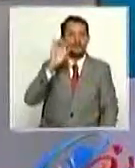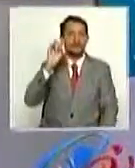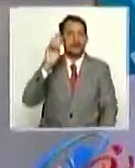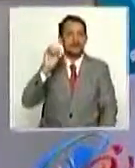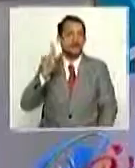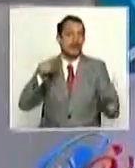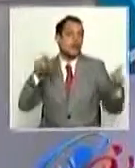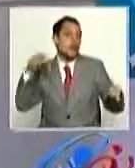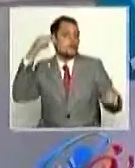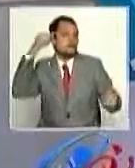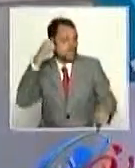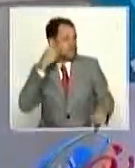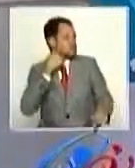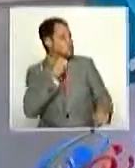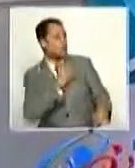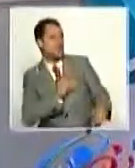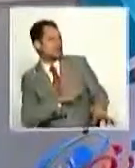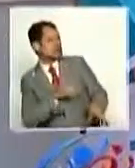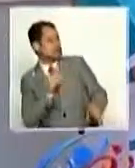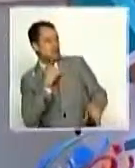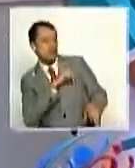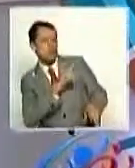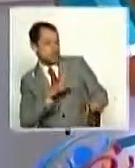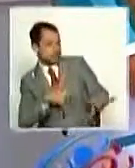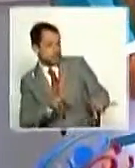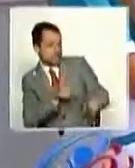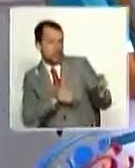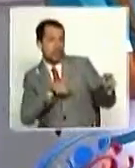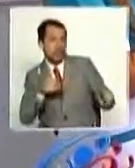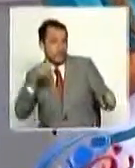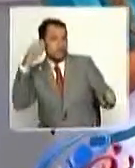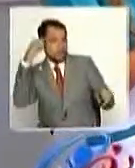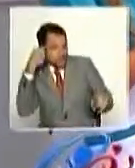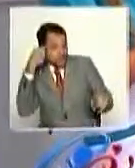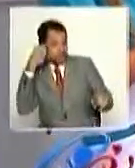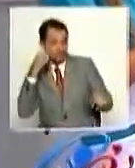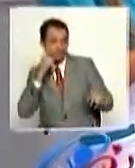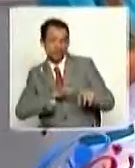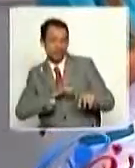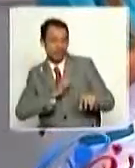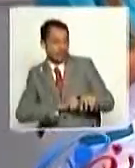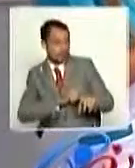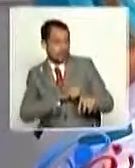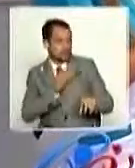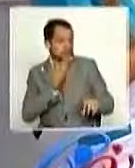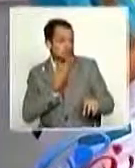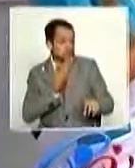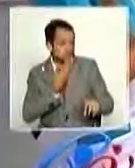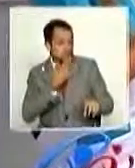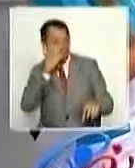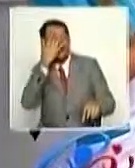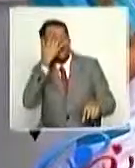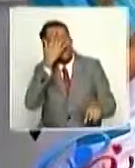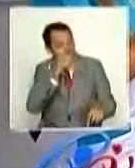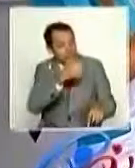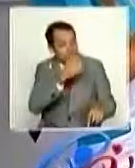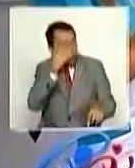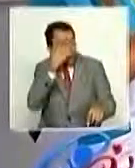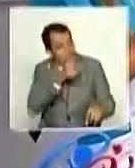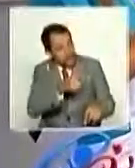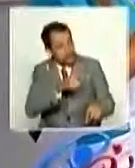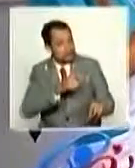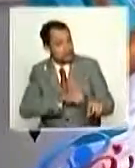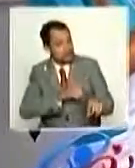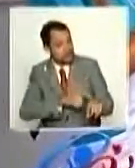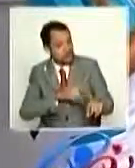paciente dice, no, yo no quiero. Y yo veo a ustedes tratando, porque nosotros no tenemos tiempo de decirle al paciente por qué. Porque ellos dicen, pero es que yo